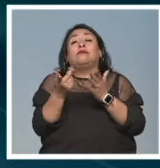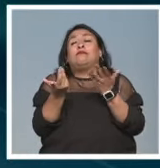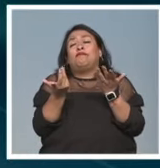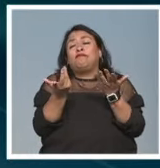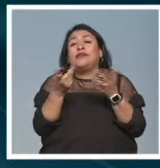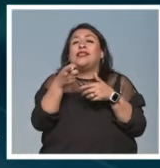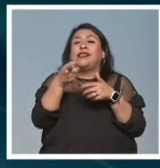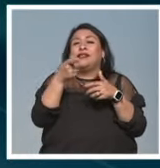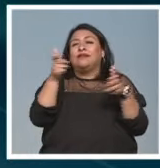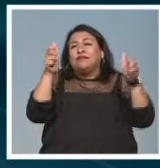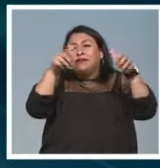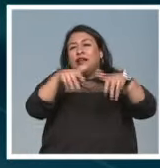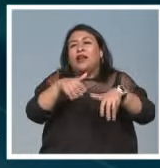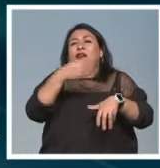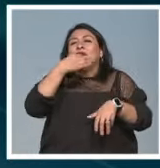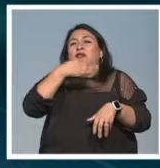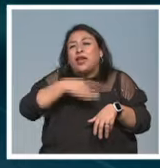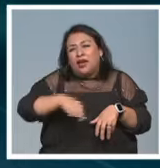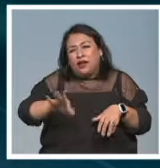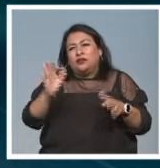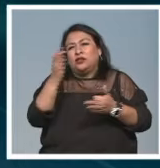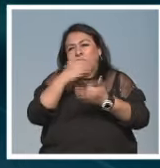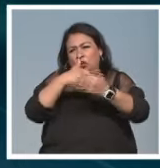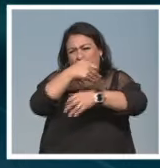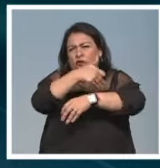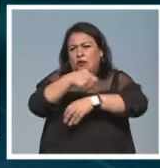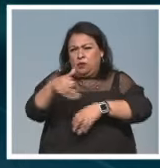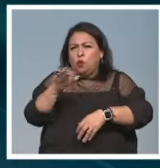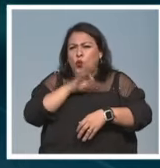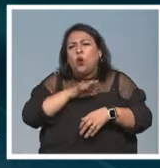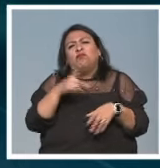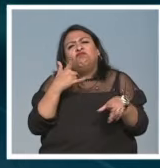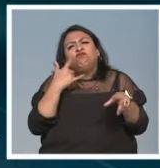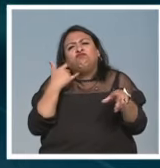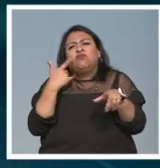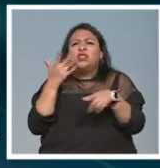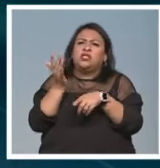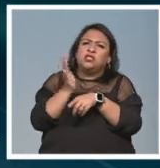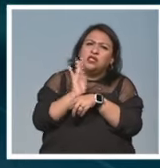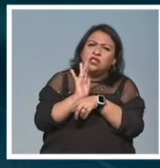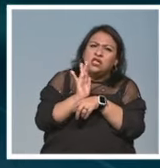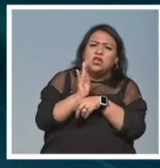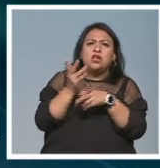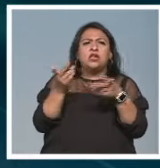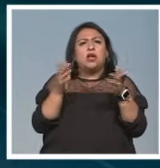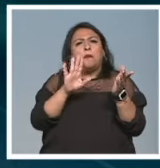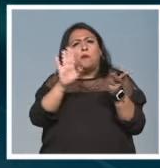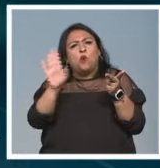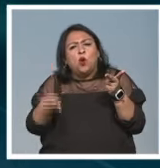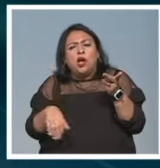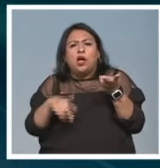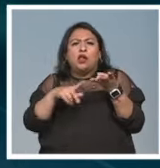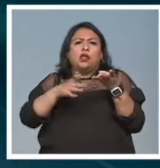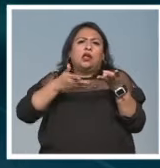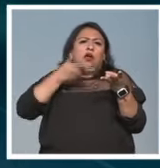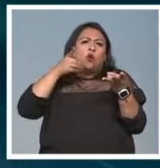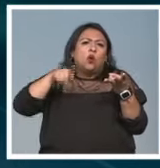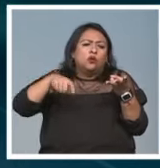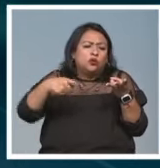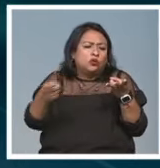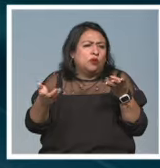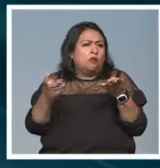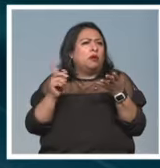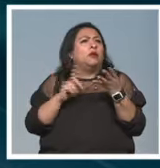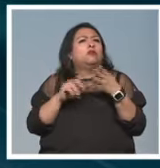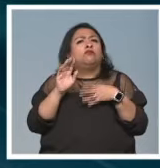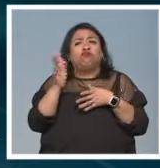ocasión festiva en la que todas las familias podrán disfrutar del cine, de la muerte, de las tradiciones